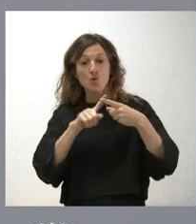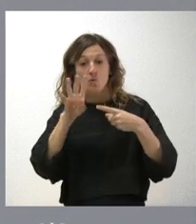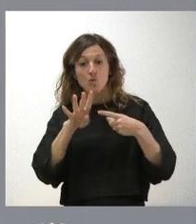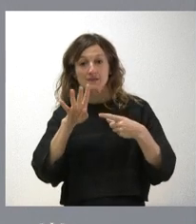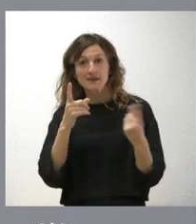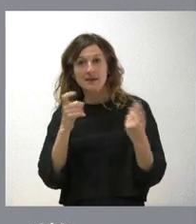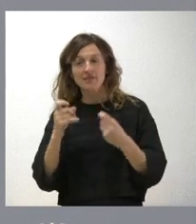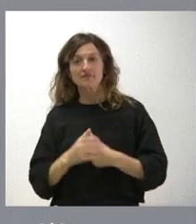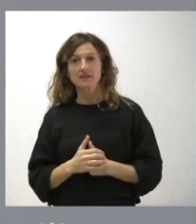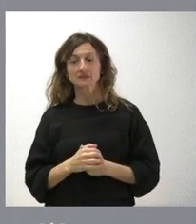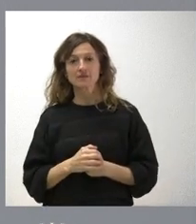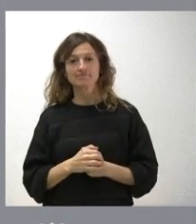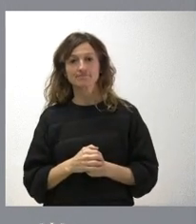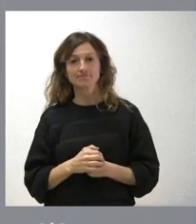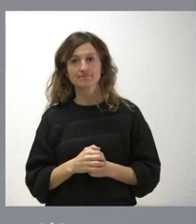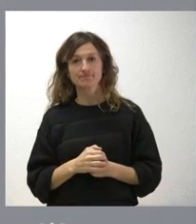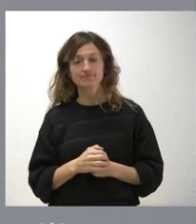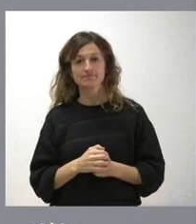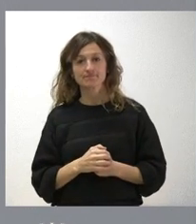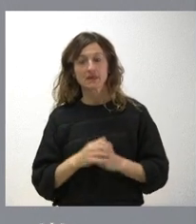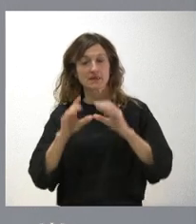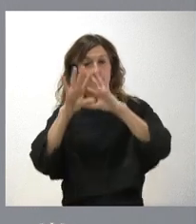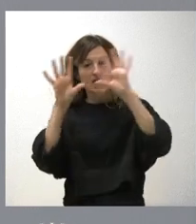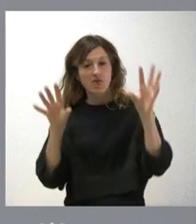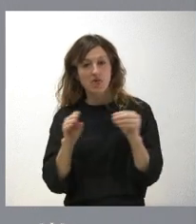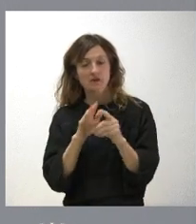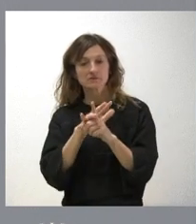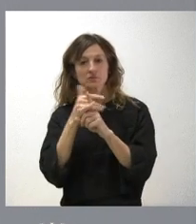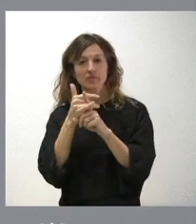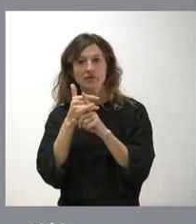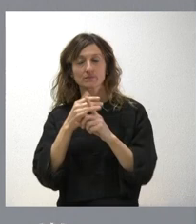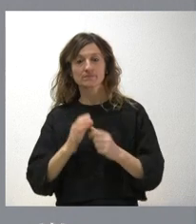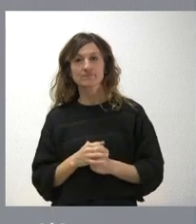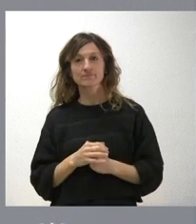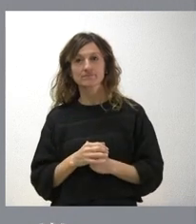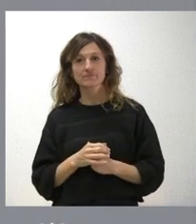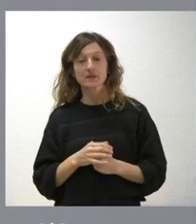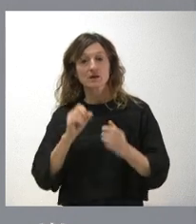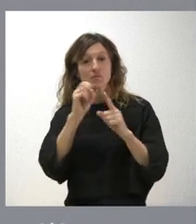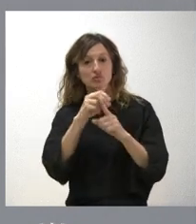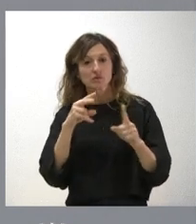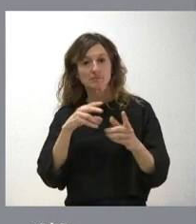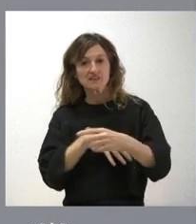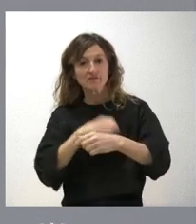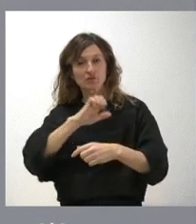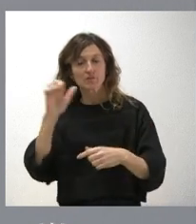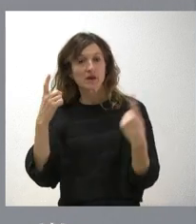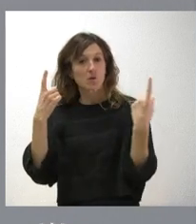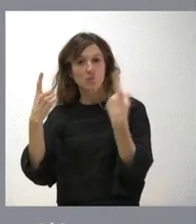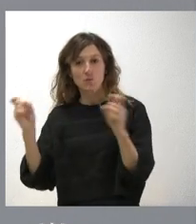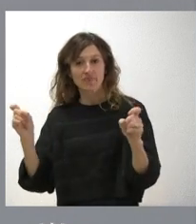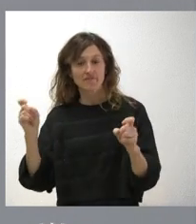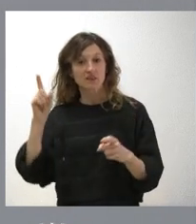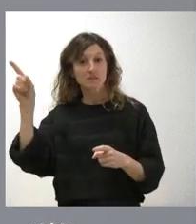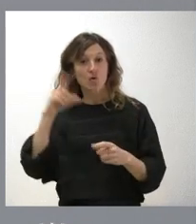necesaria en relación con la pregunta y por situarnos en relación con este asunto esta prórroga desde el punto de vista de los fondos europeos no era necesaria porque los